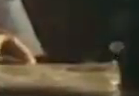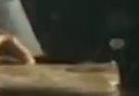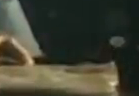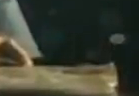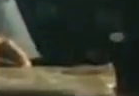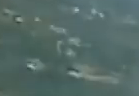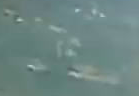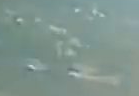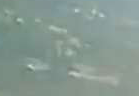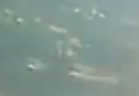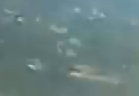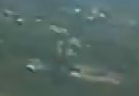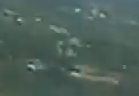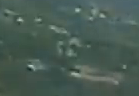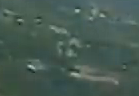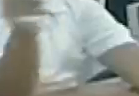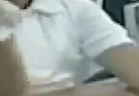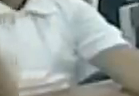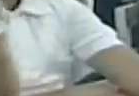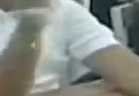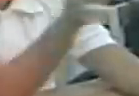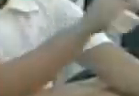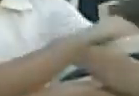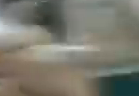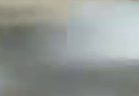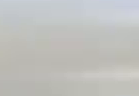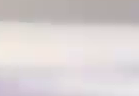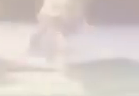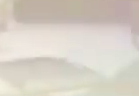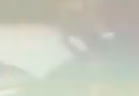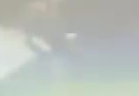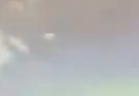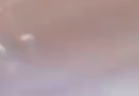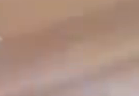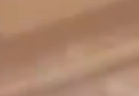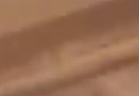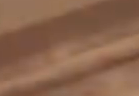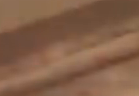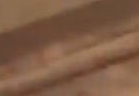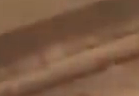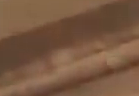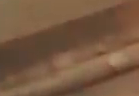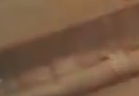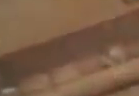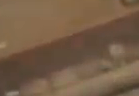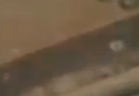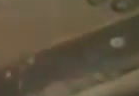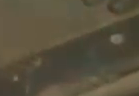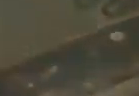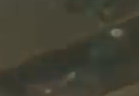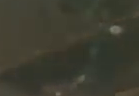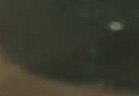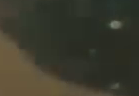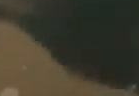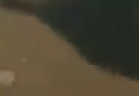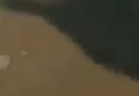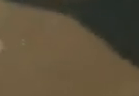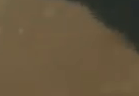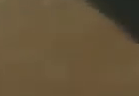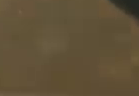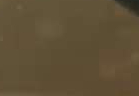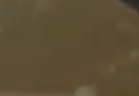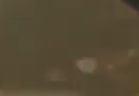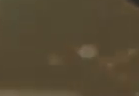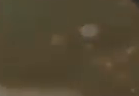Y luego Bolívar decreta la octava. Y aquí está el decreto, se lo voy a leer. Artículo único. A las 7 estrellas que lleva la bandera nacional